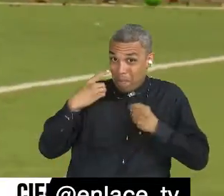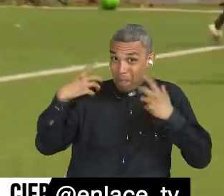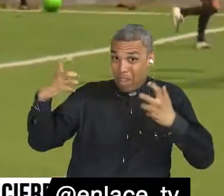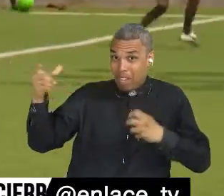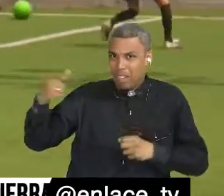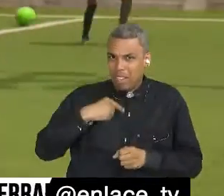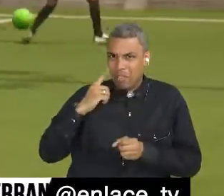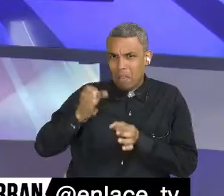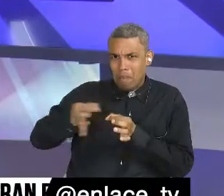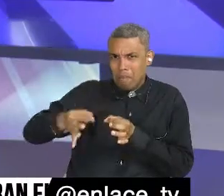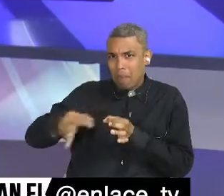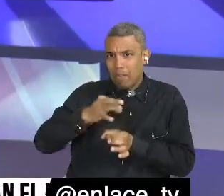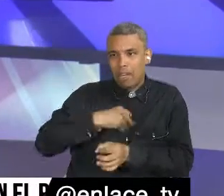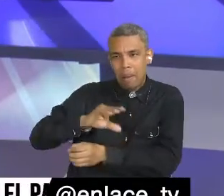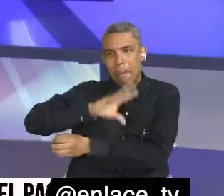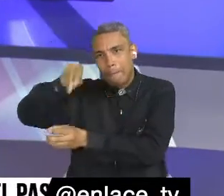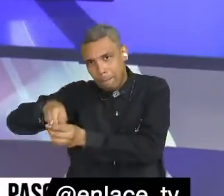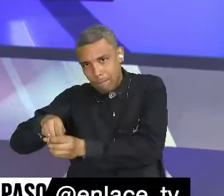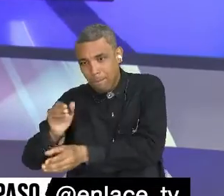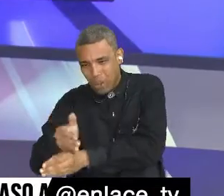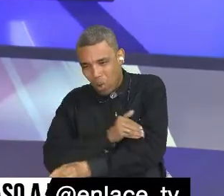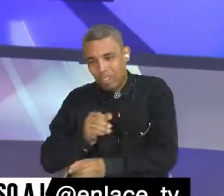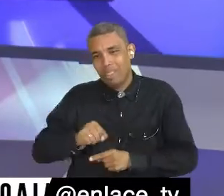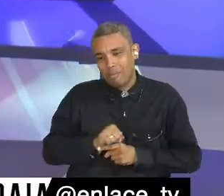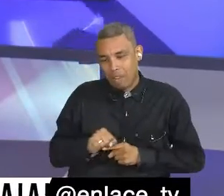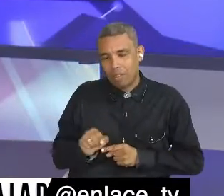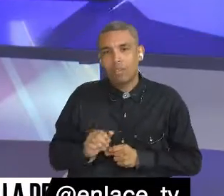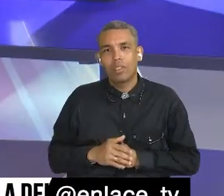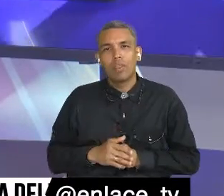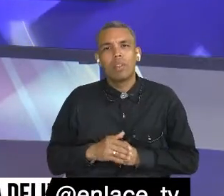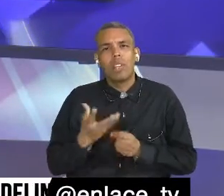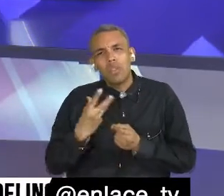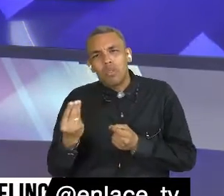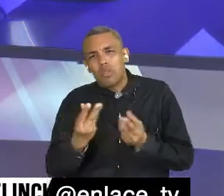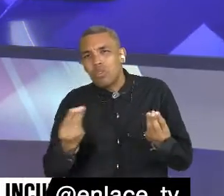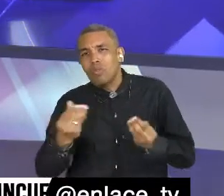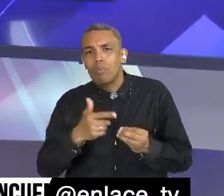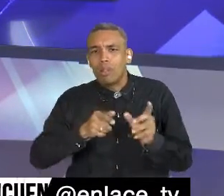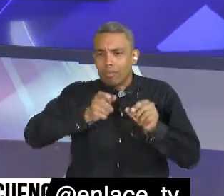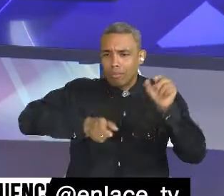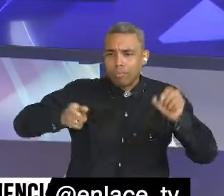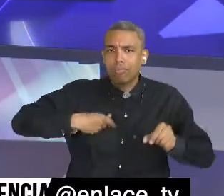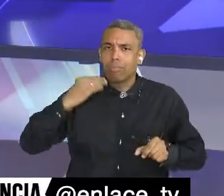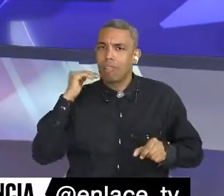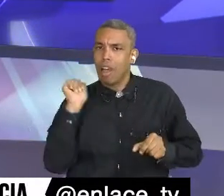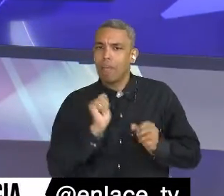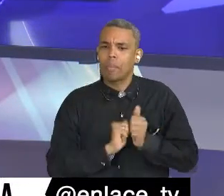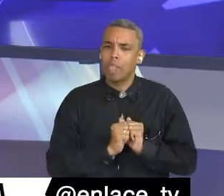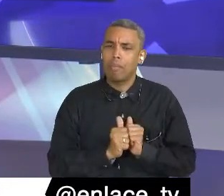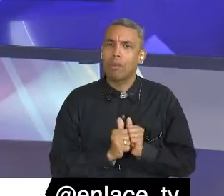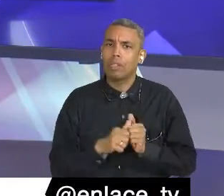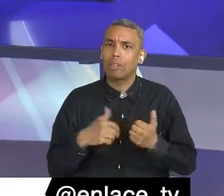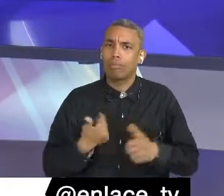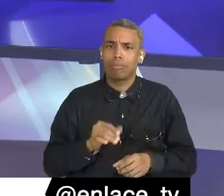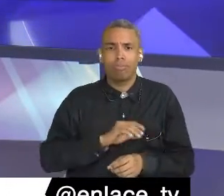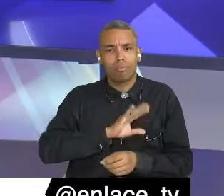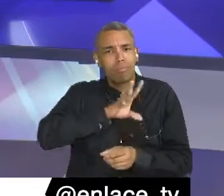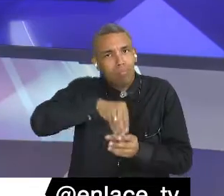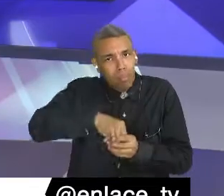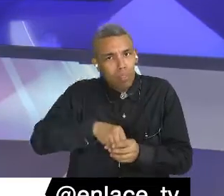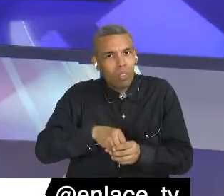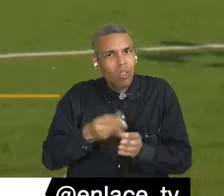disciplina. Las jugadoras hablan de la importancia de incluir a las mujeres en este deporte en el que solo participaban los